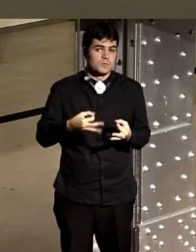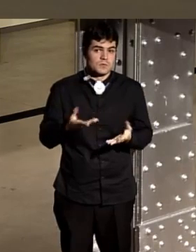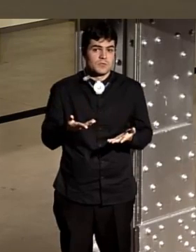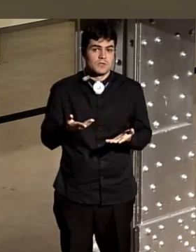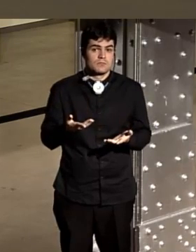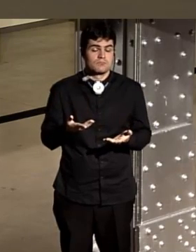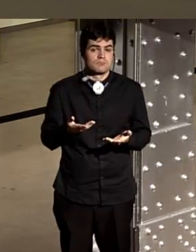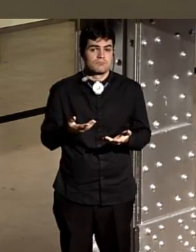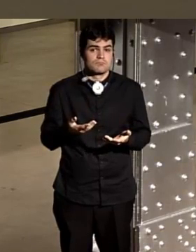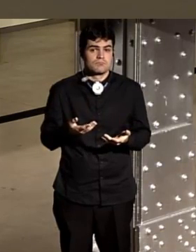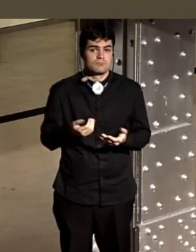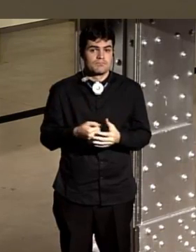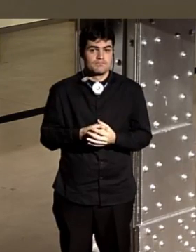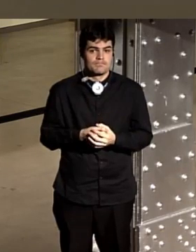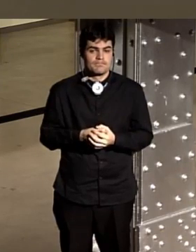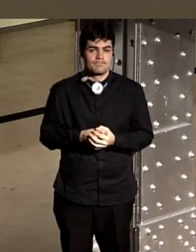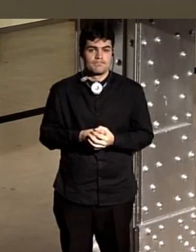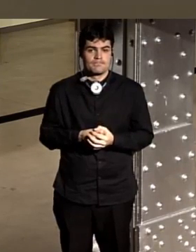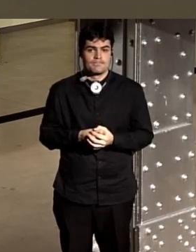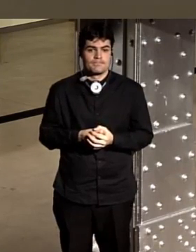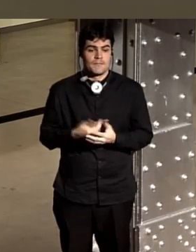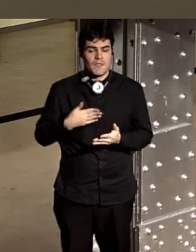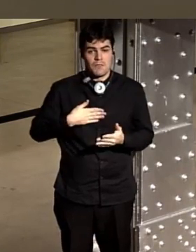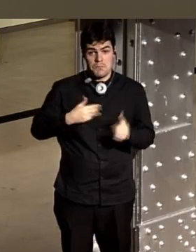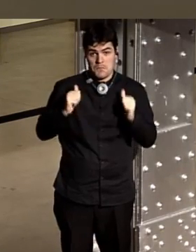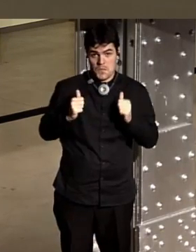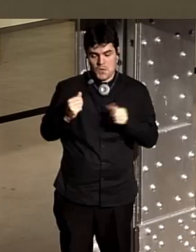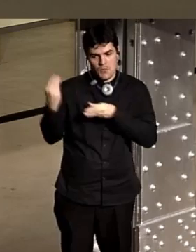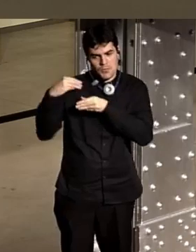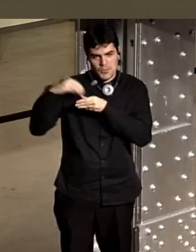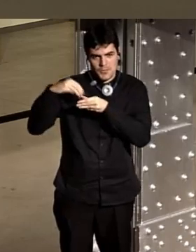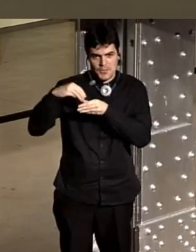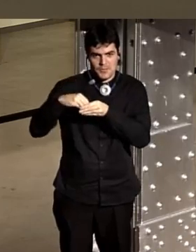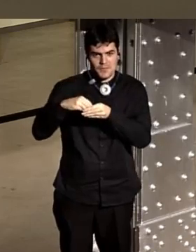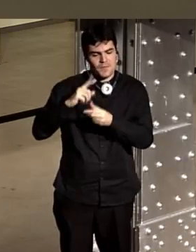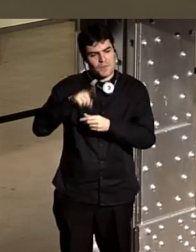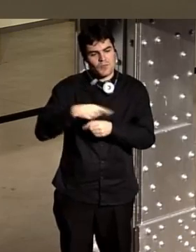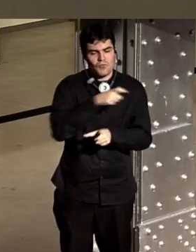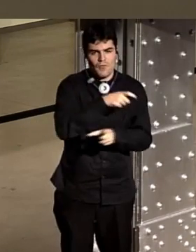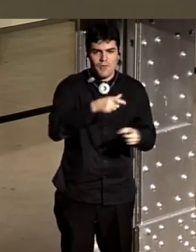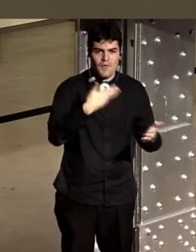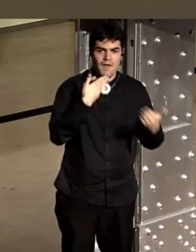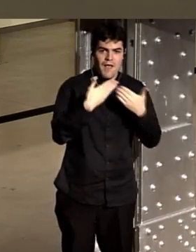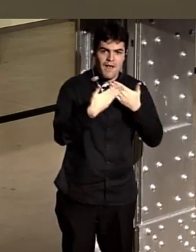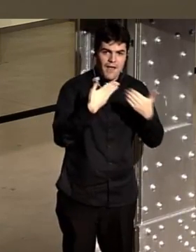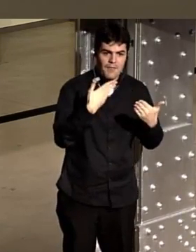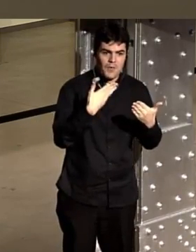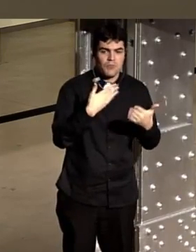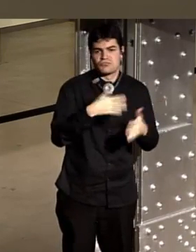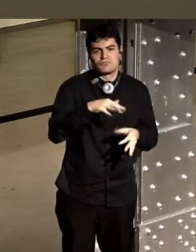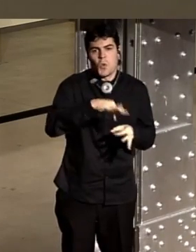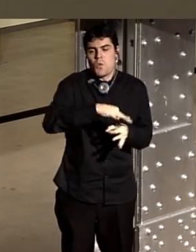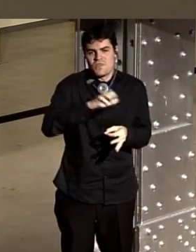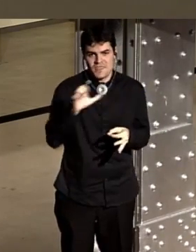puesto en mi mochila, y después voy y hablo con la gente y tomo un té